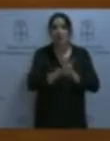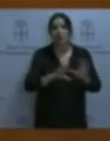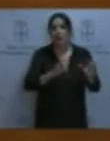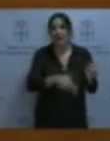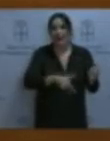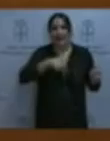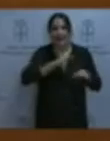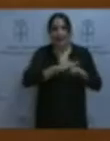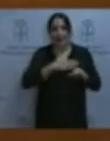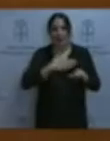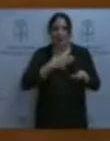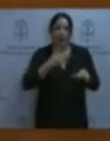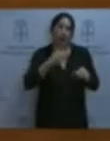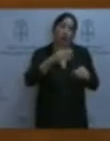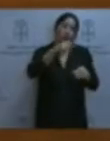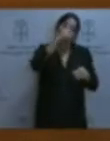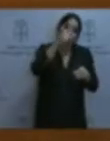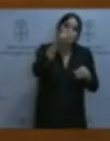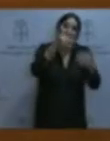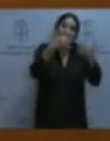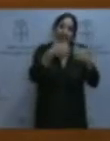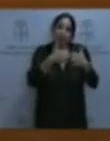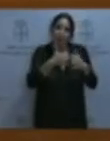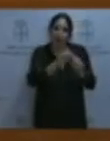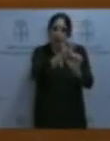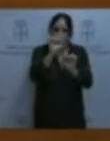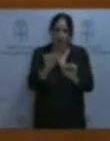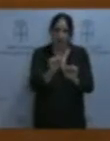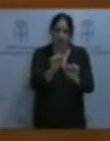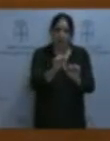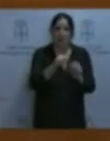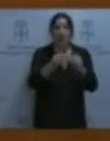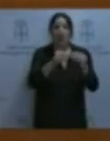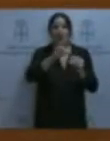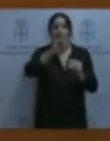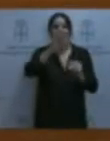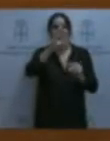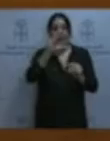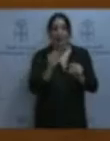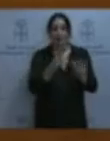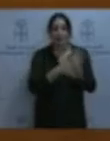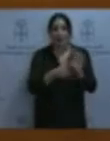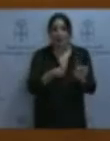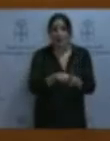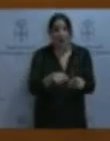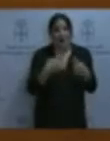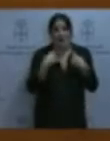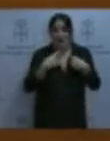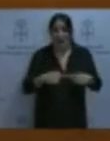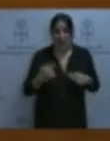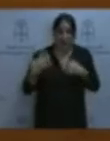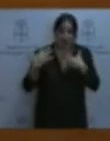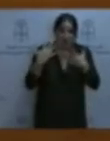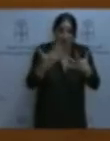y del industrial en particular. Por todos es sabido que la elaboración del IPCA fue un rotundo fracaso durante los primeros 10 años